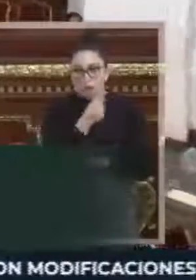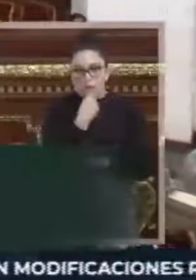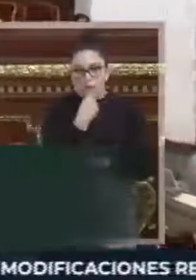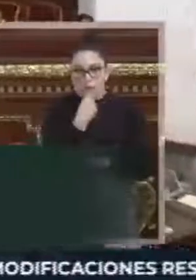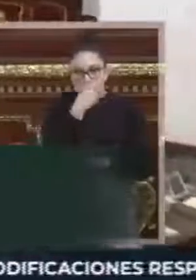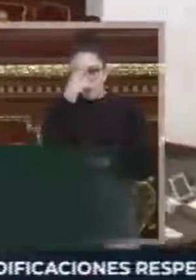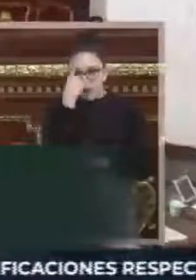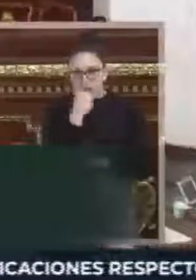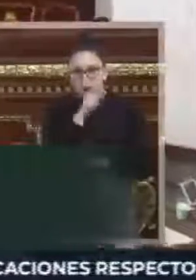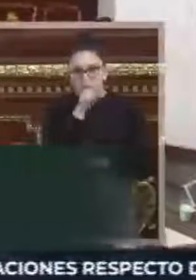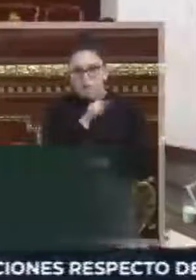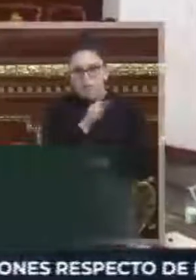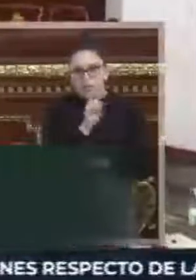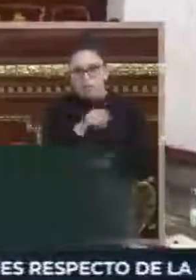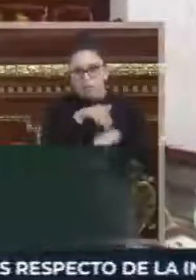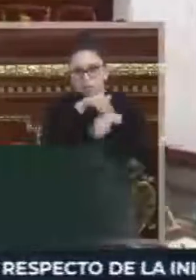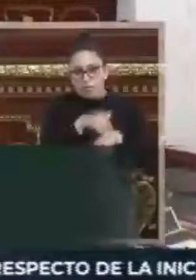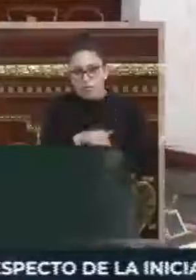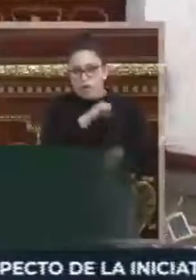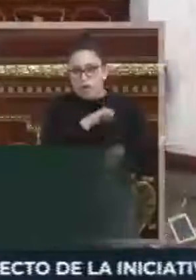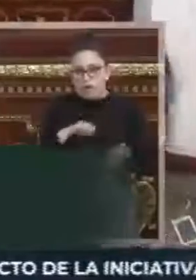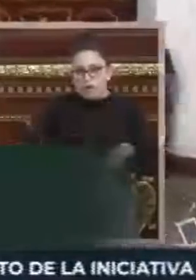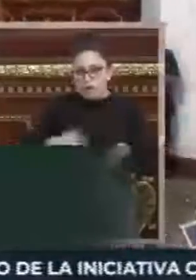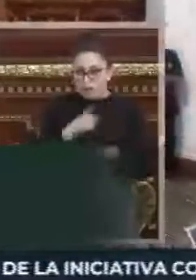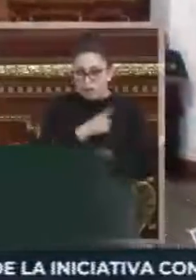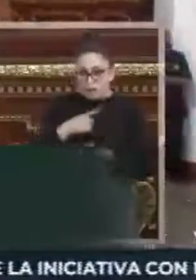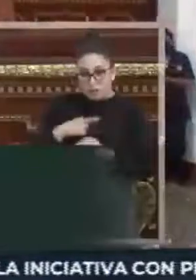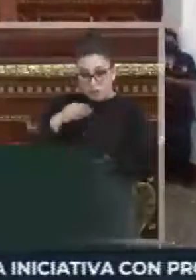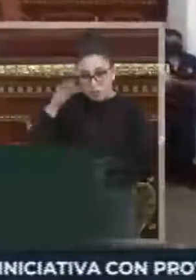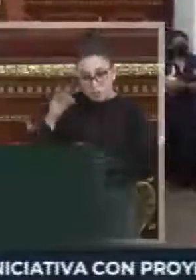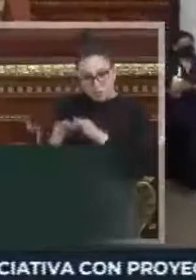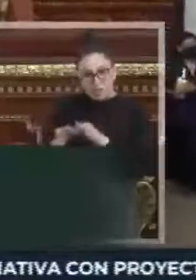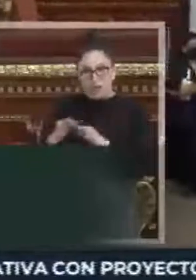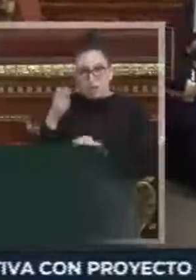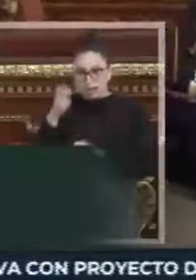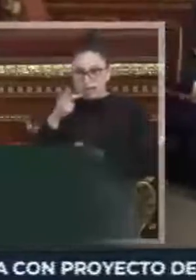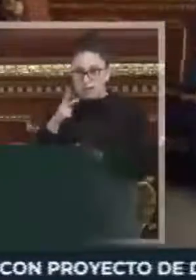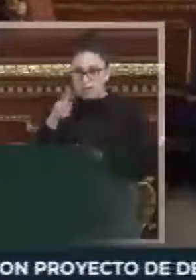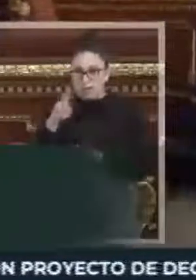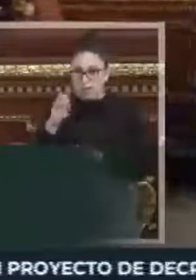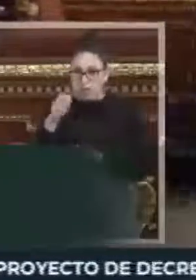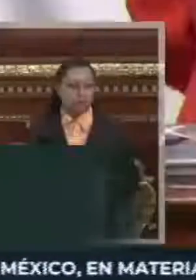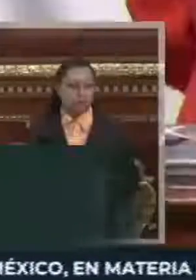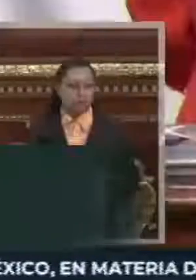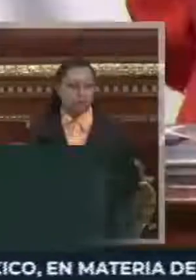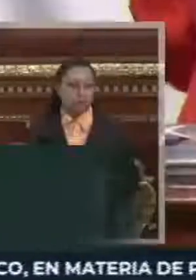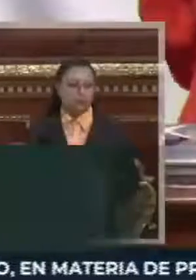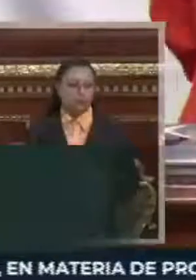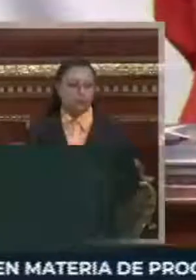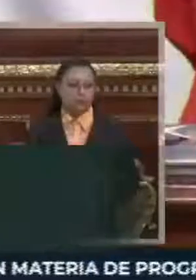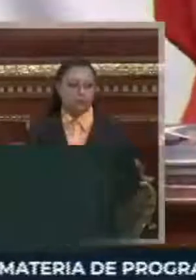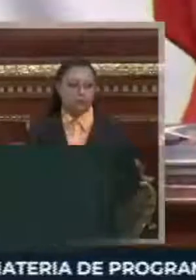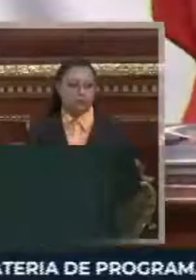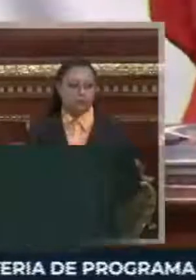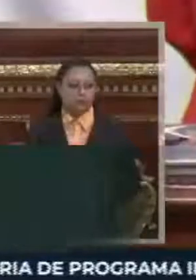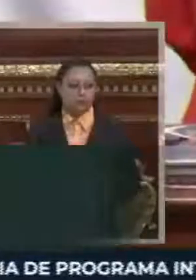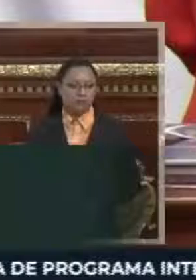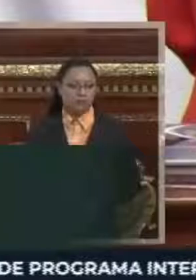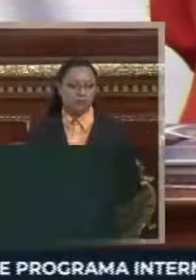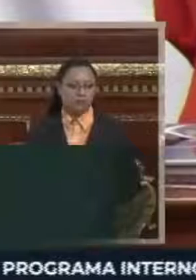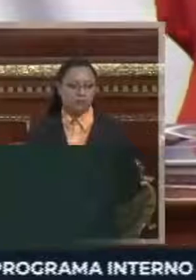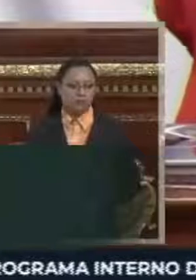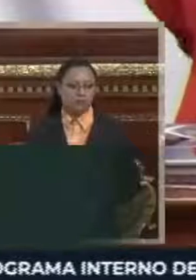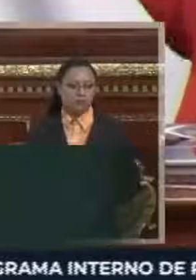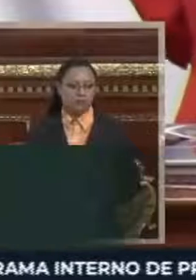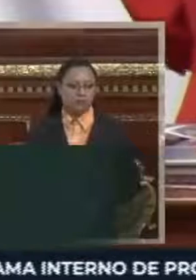eficaces para generar certeza jurídica, así como la plena vigencia de la medida legislativa en la materia. Estos programas constituyen instrumentos